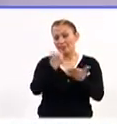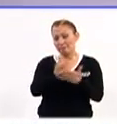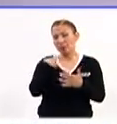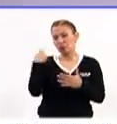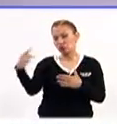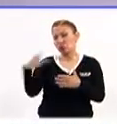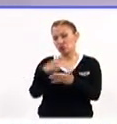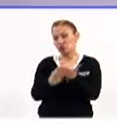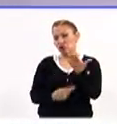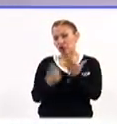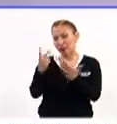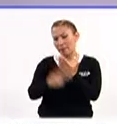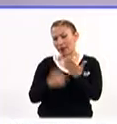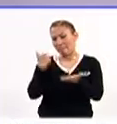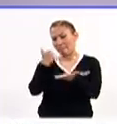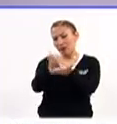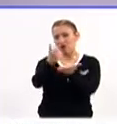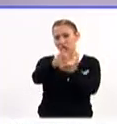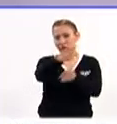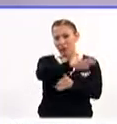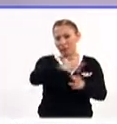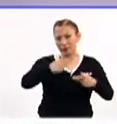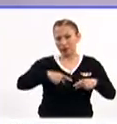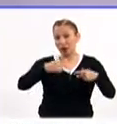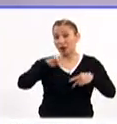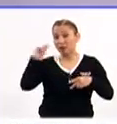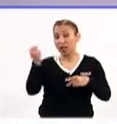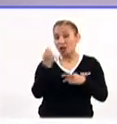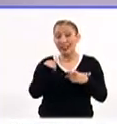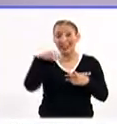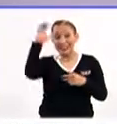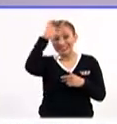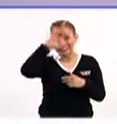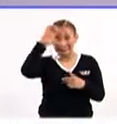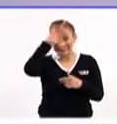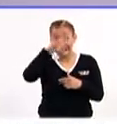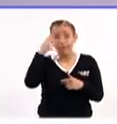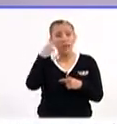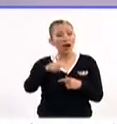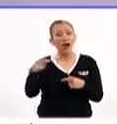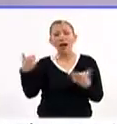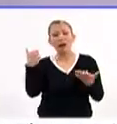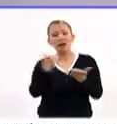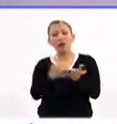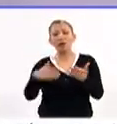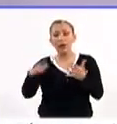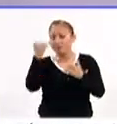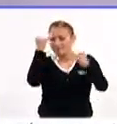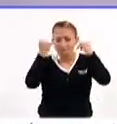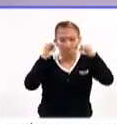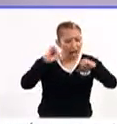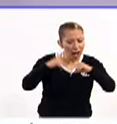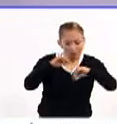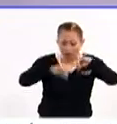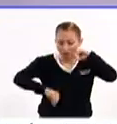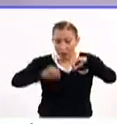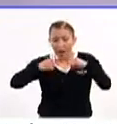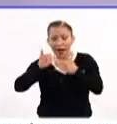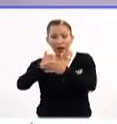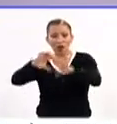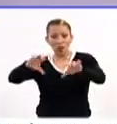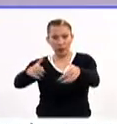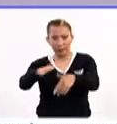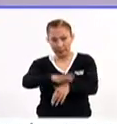con programas sociales, además, a través de la tecnología y la ciencia, para que contribuyan, inventen algo que mejore su